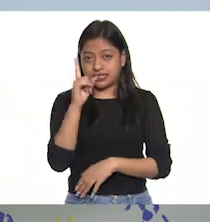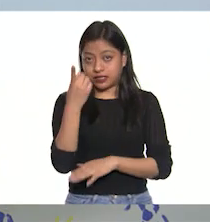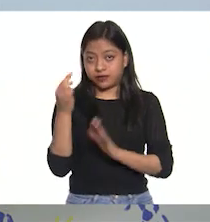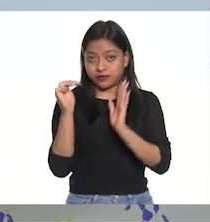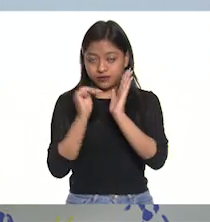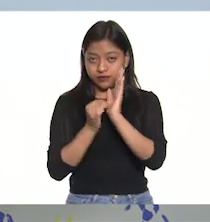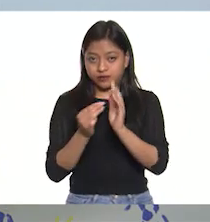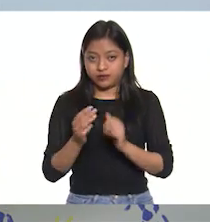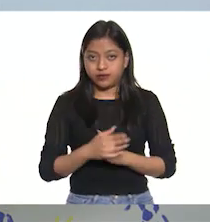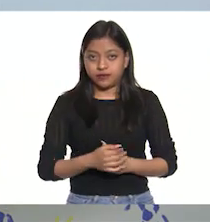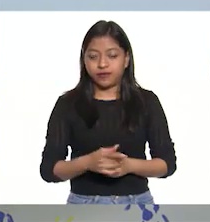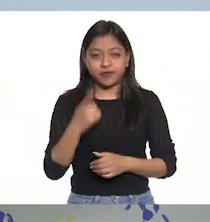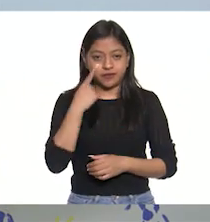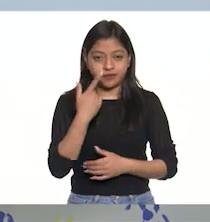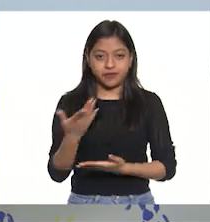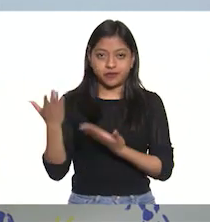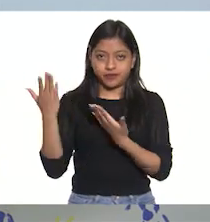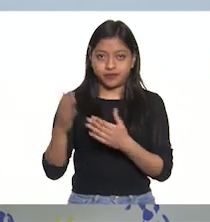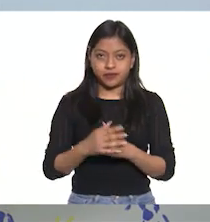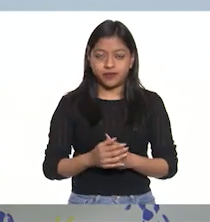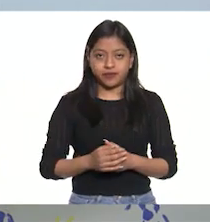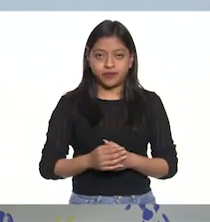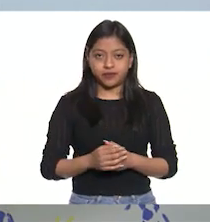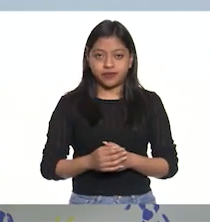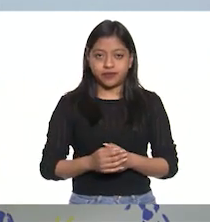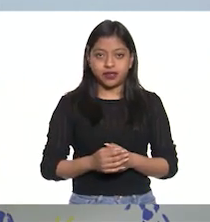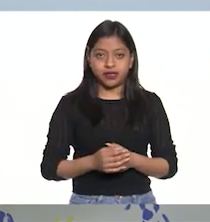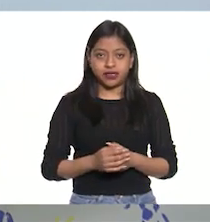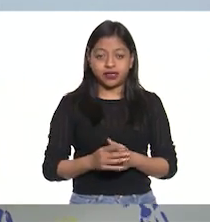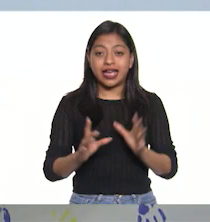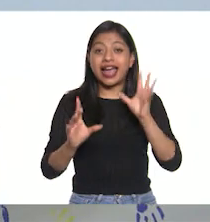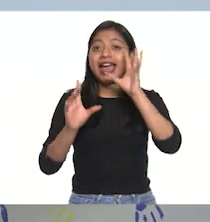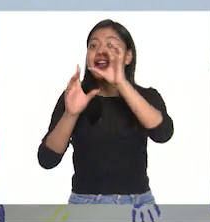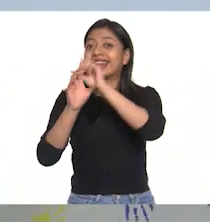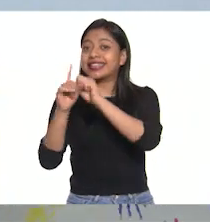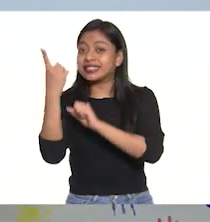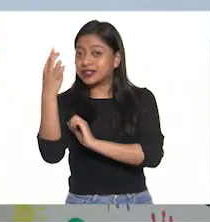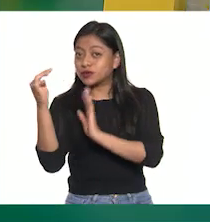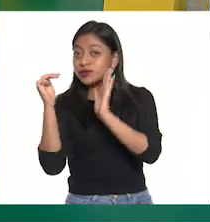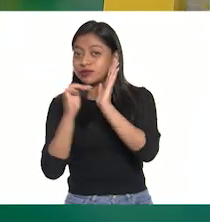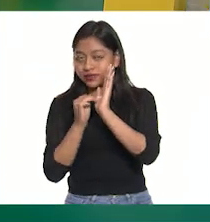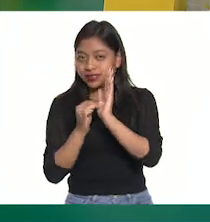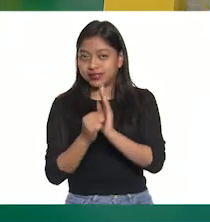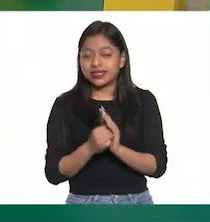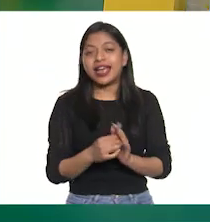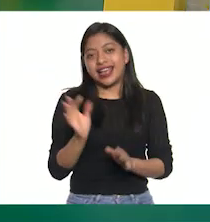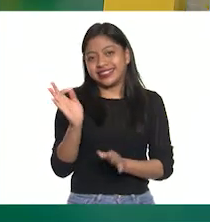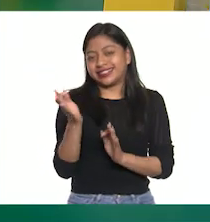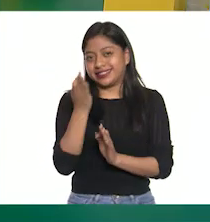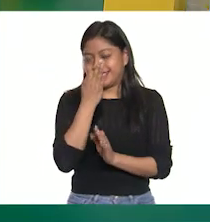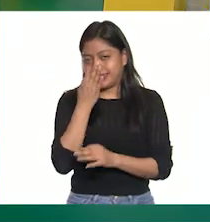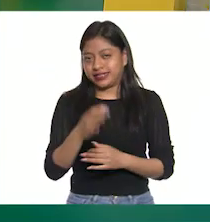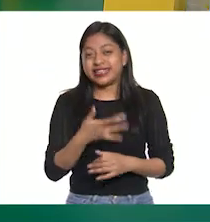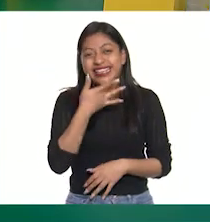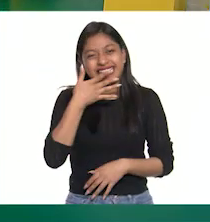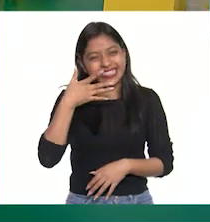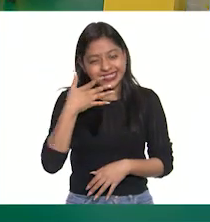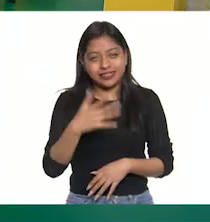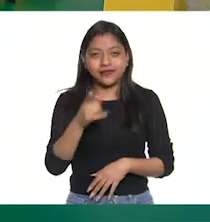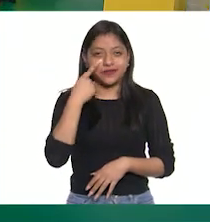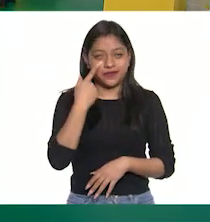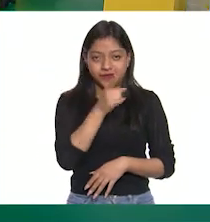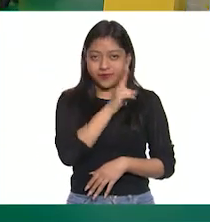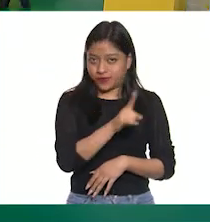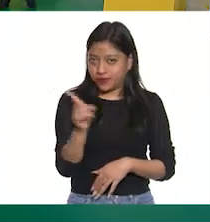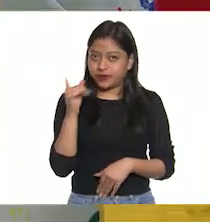960. Su primera tirada fue al 960. Sí. ¡Híjole! Te estuviste muy cerca del 1000. Espero